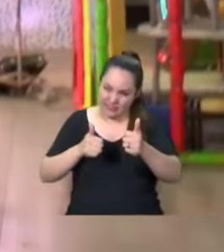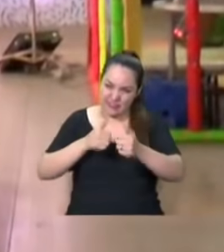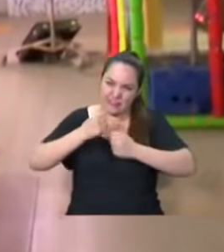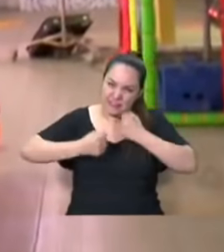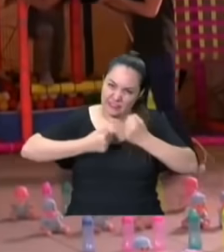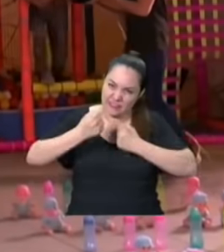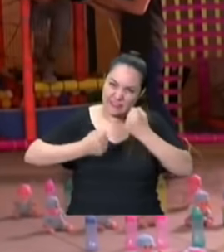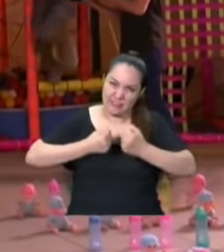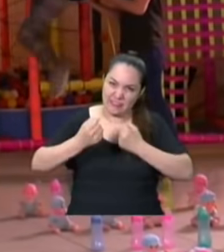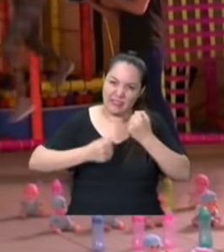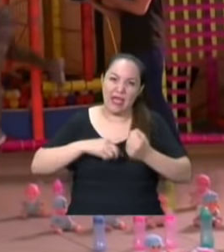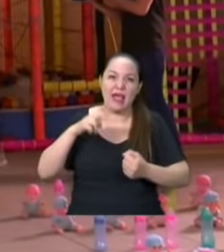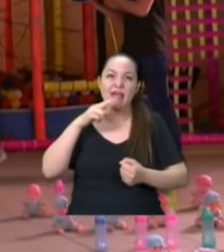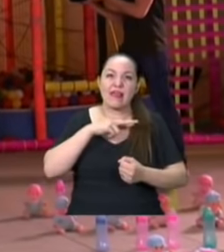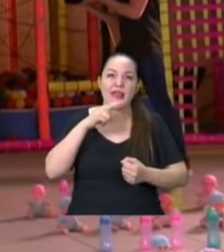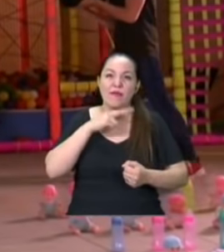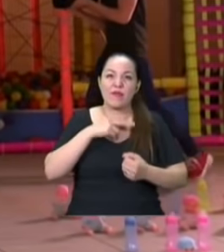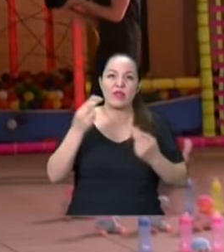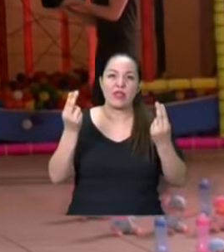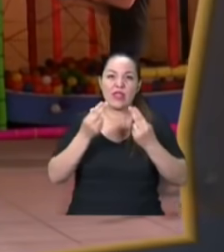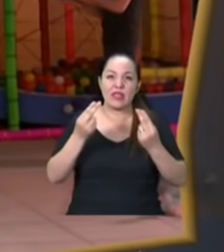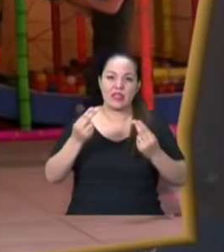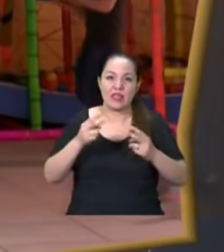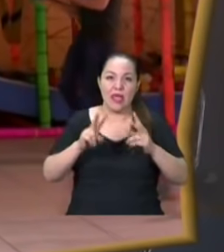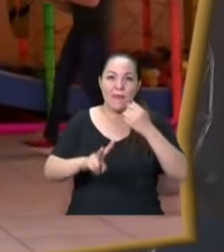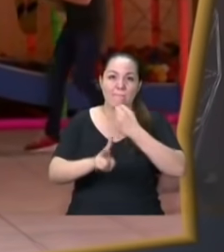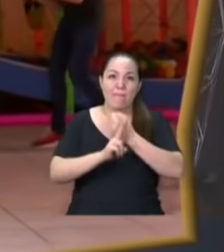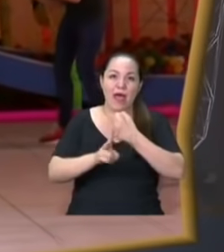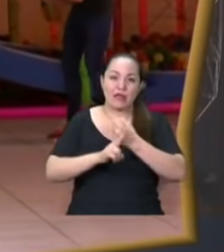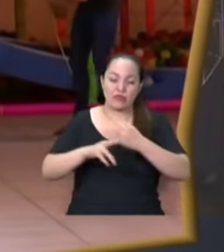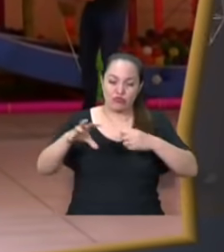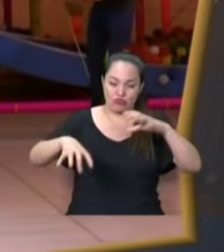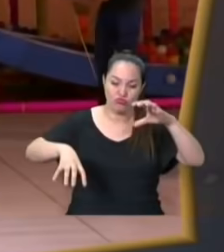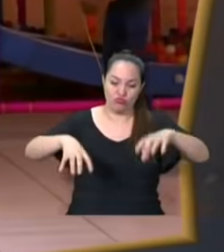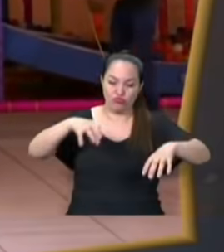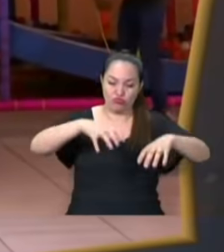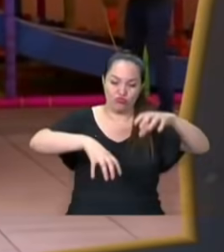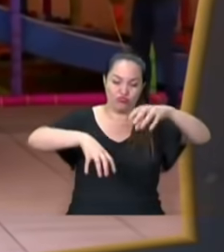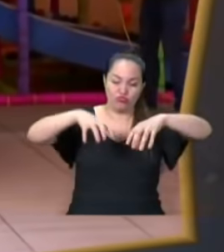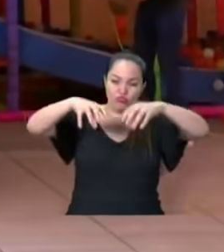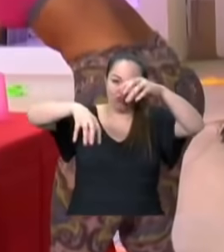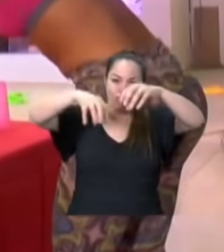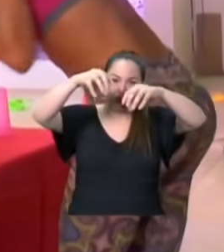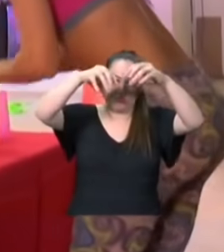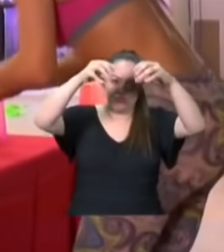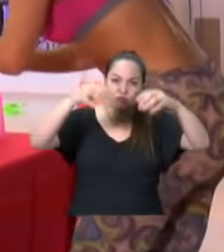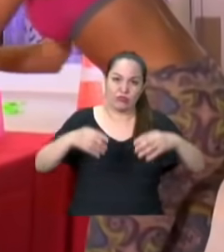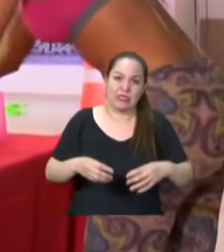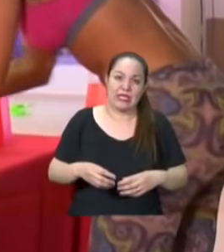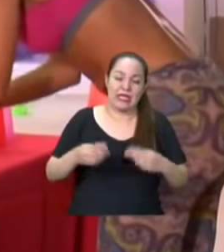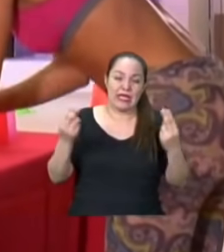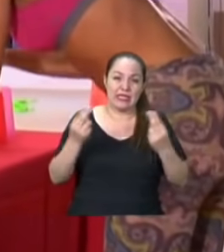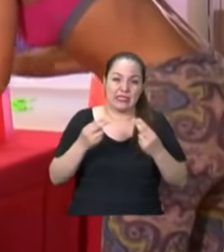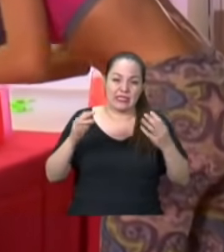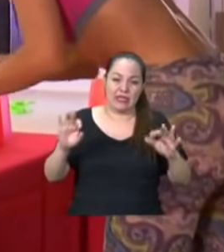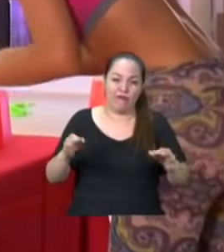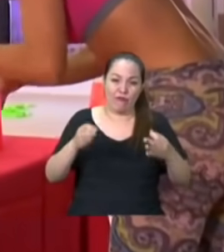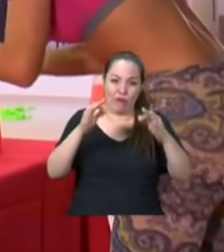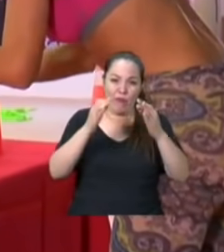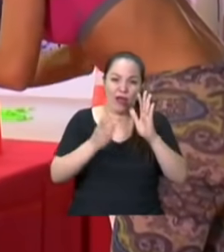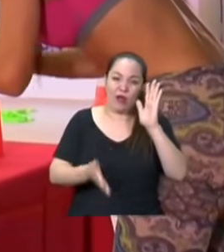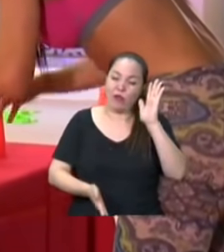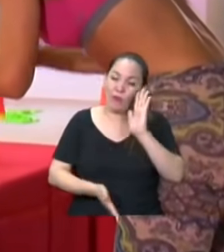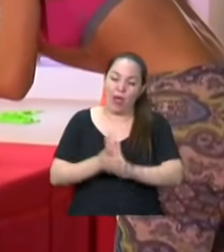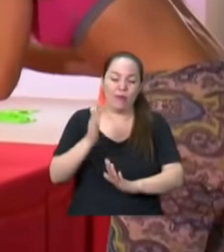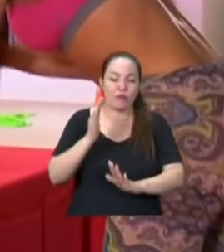Viene a tener que formar la torre de vasos. Vámonos, tiene que desarmar, ahí está, y tienen que armarlo. Vámonos para que terminen